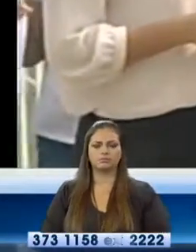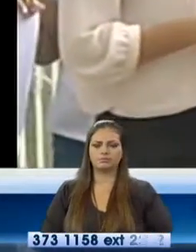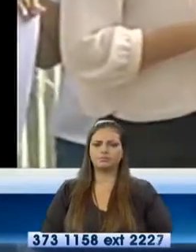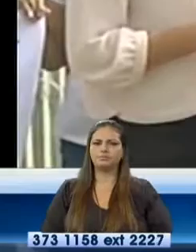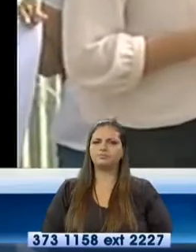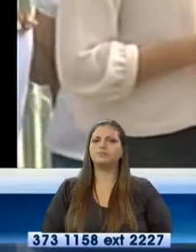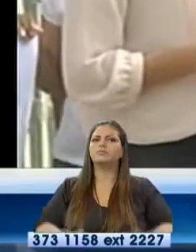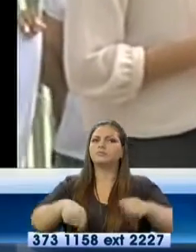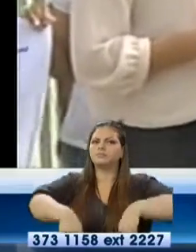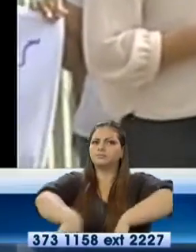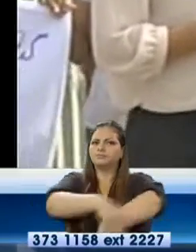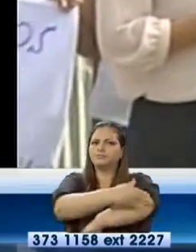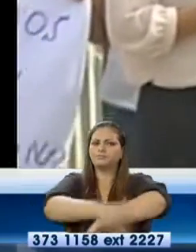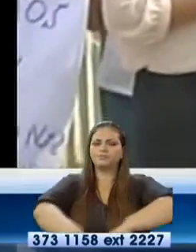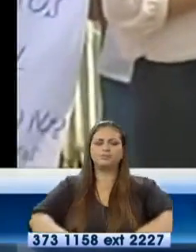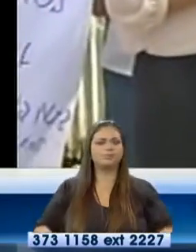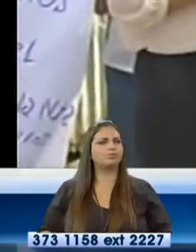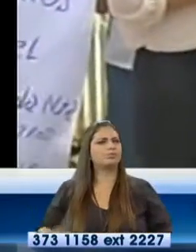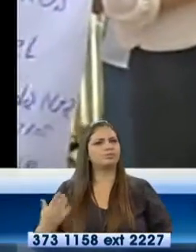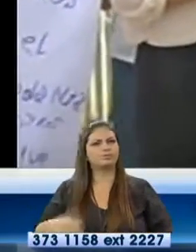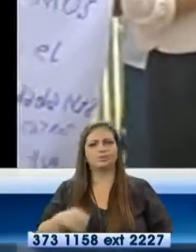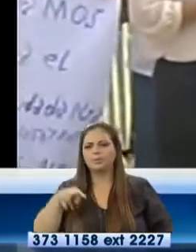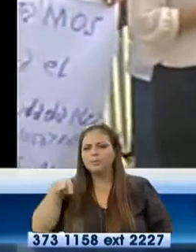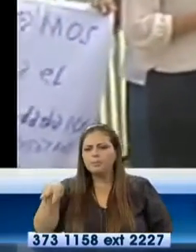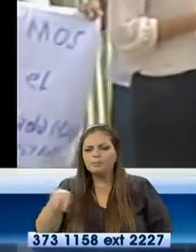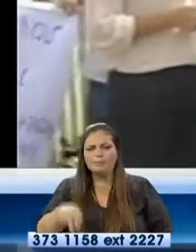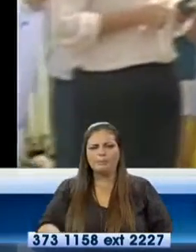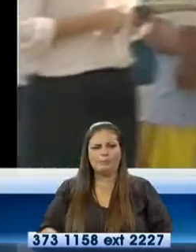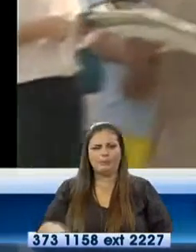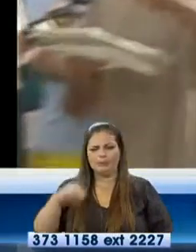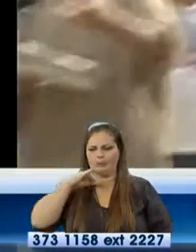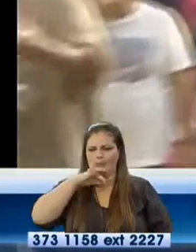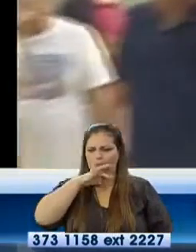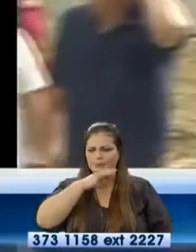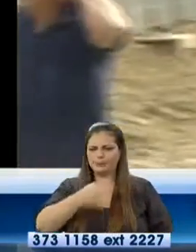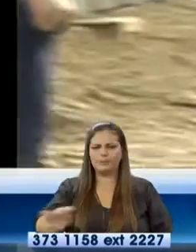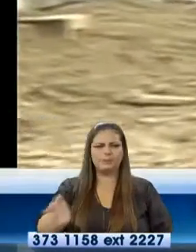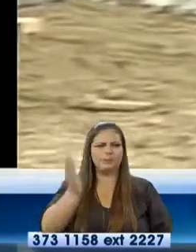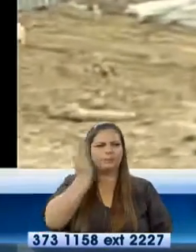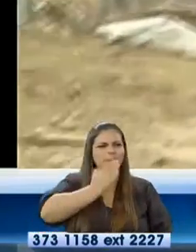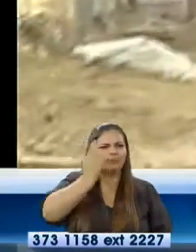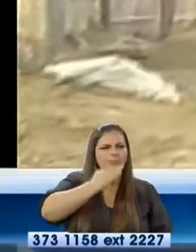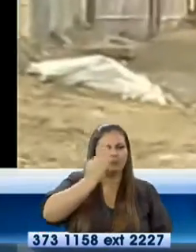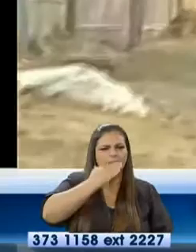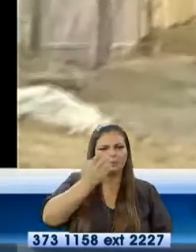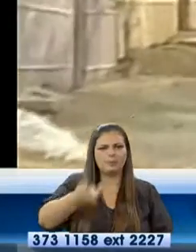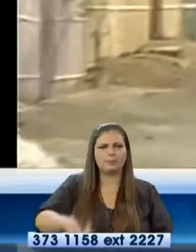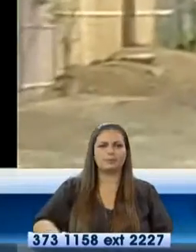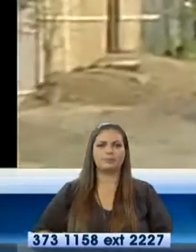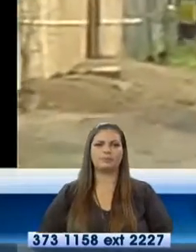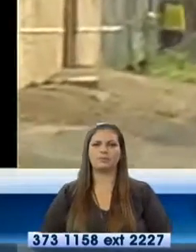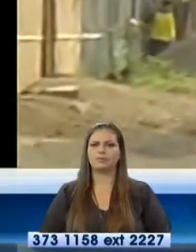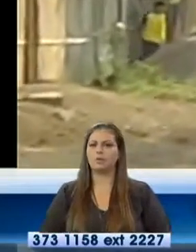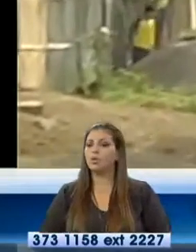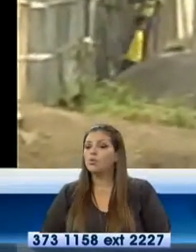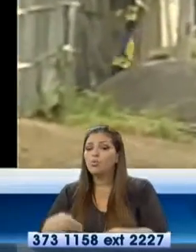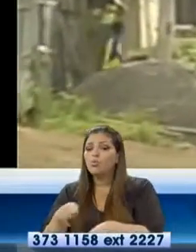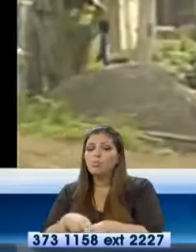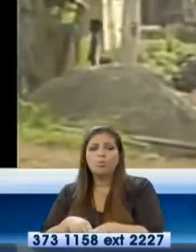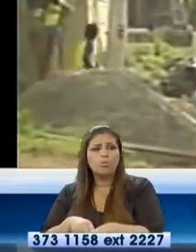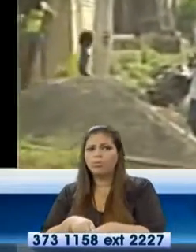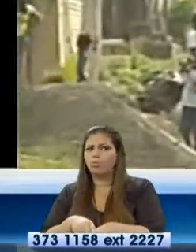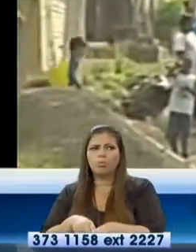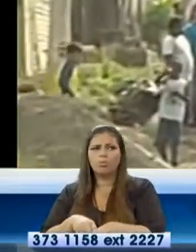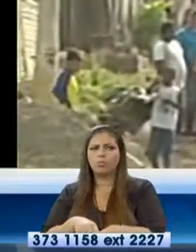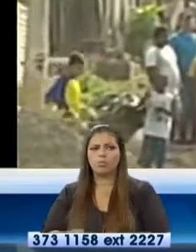un estado insalubre, porque usted sabe, estas aguas salen de las casas mismo, son aguas negras, ya no son aguas normales, los pozos